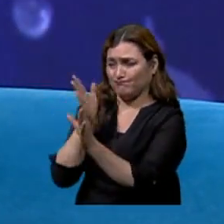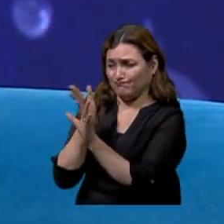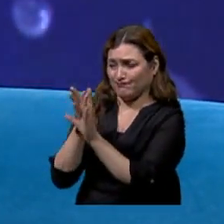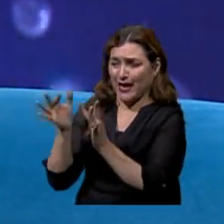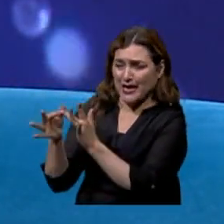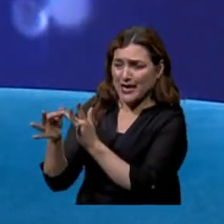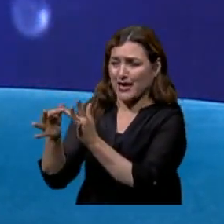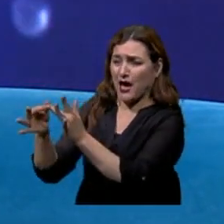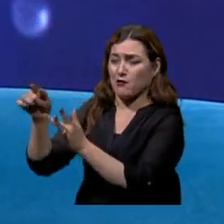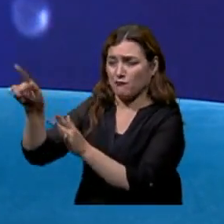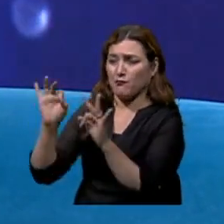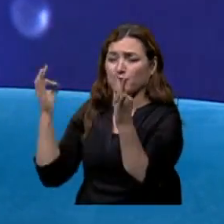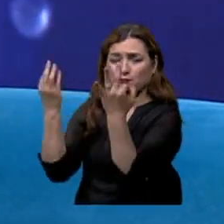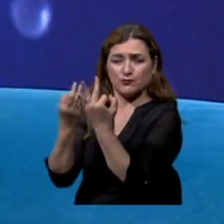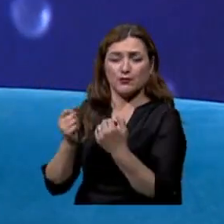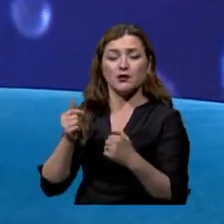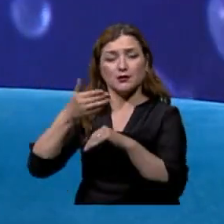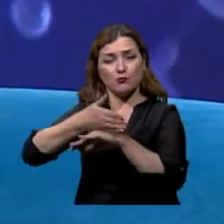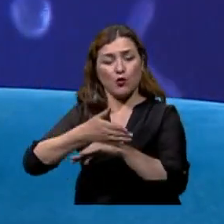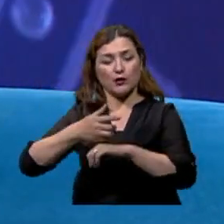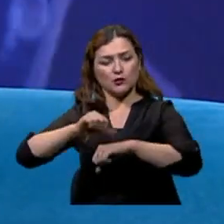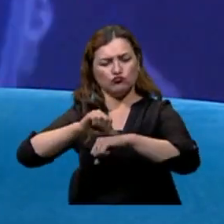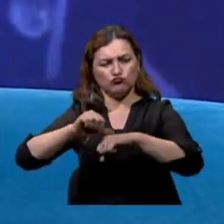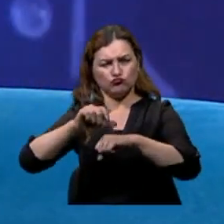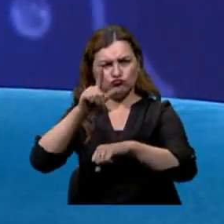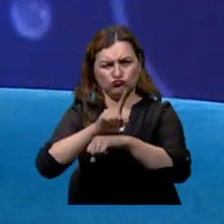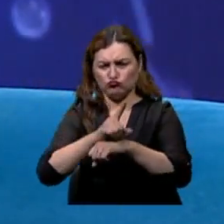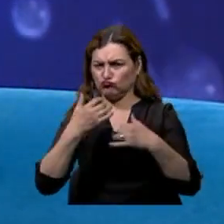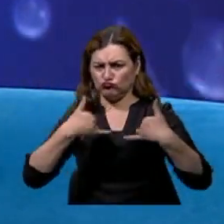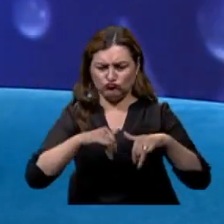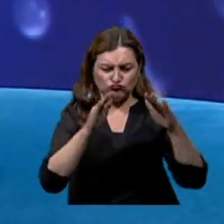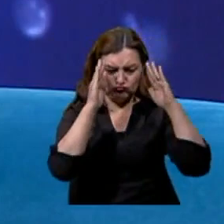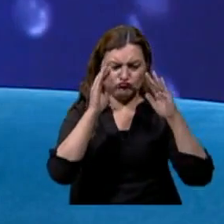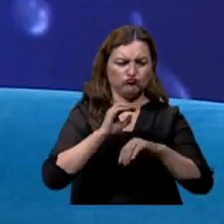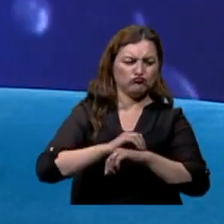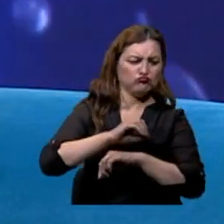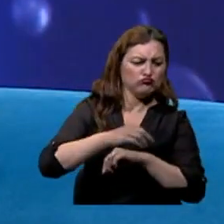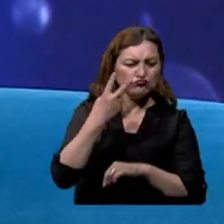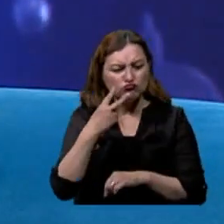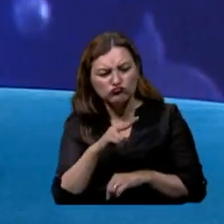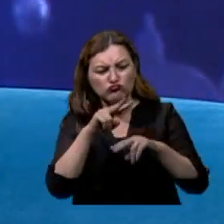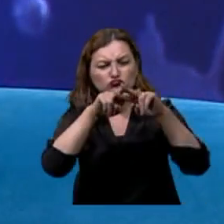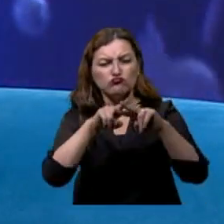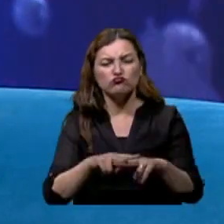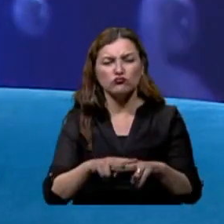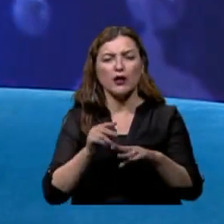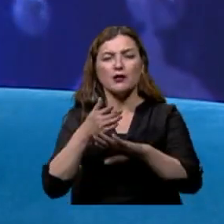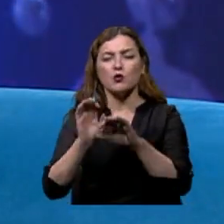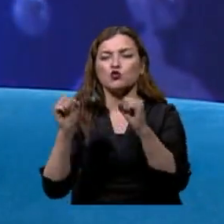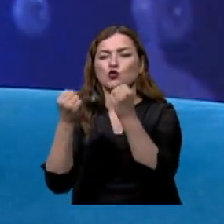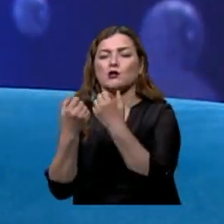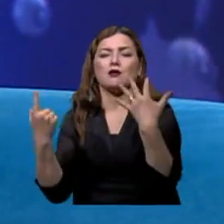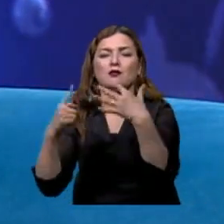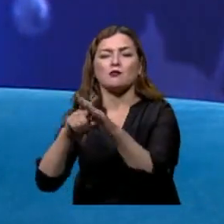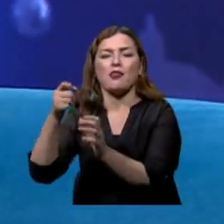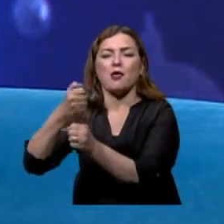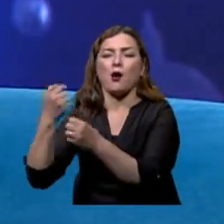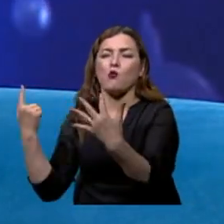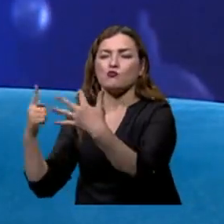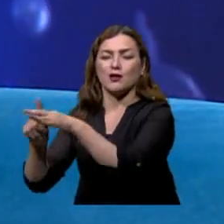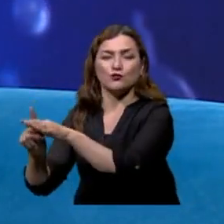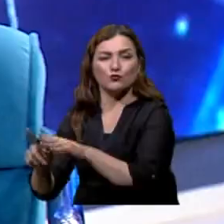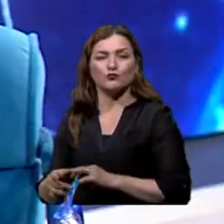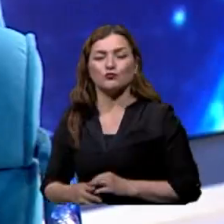trabajo multidisciplinario de igual manera se mantiene para que la persona pueda restablecerse a su vida social y a su vida laboral, que es muy